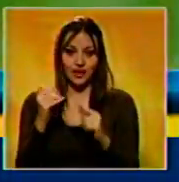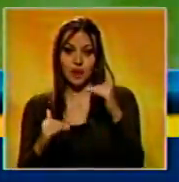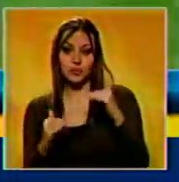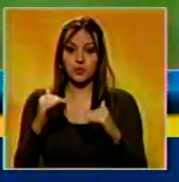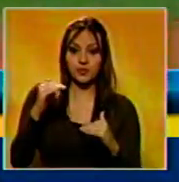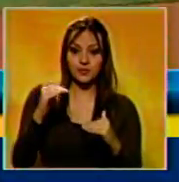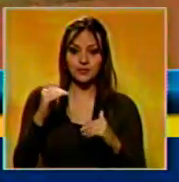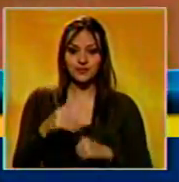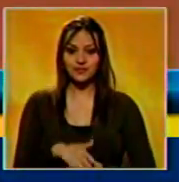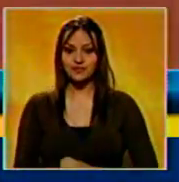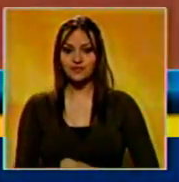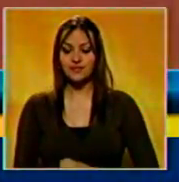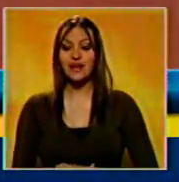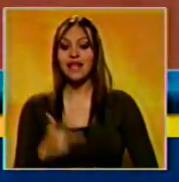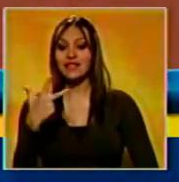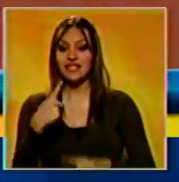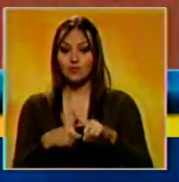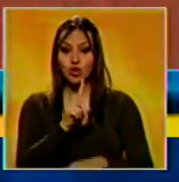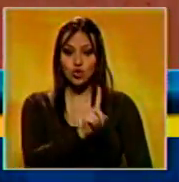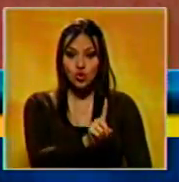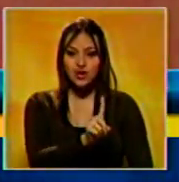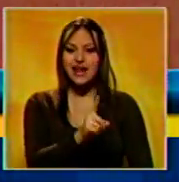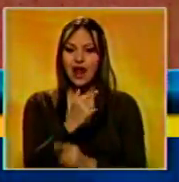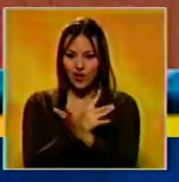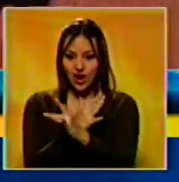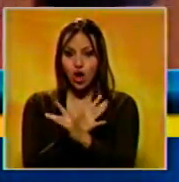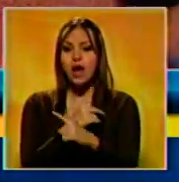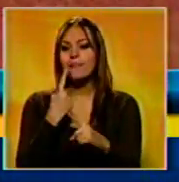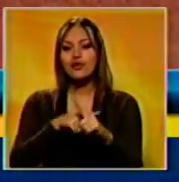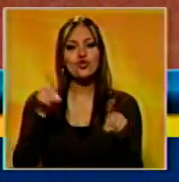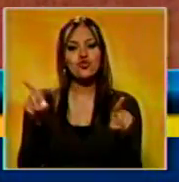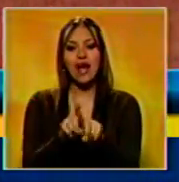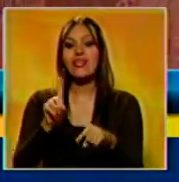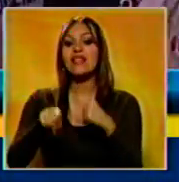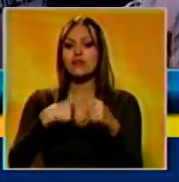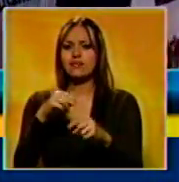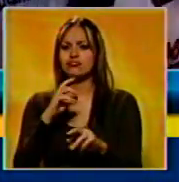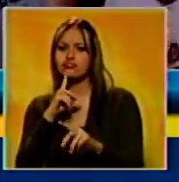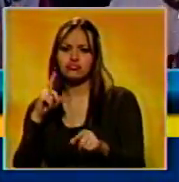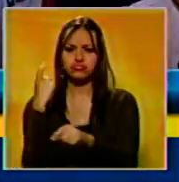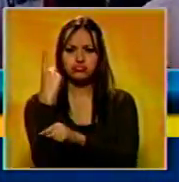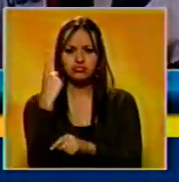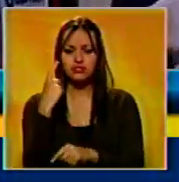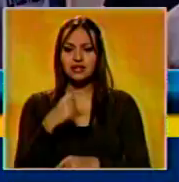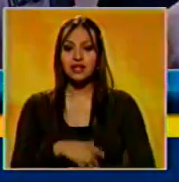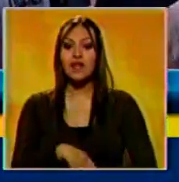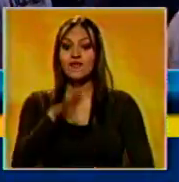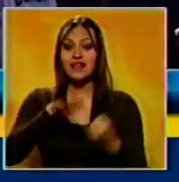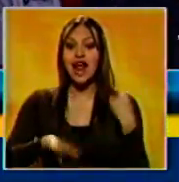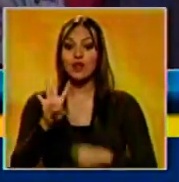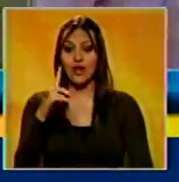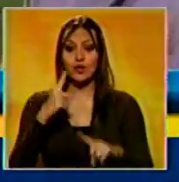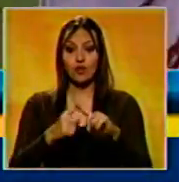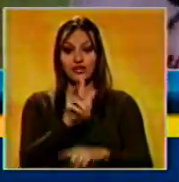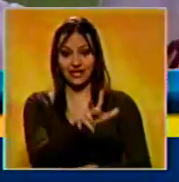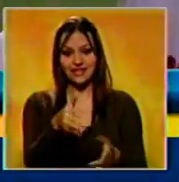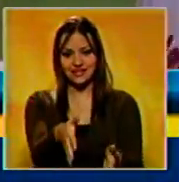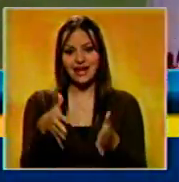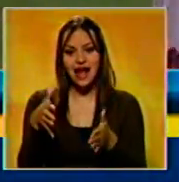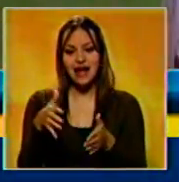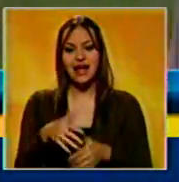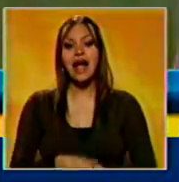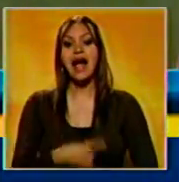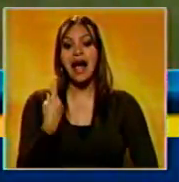los mellizos de Minnesota. 3-1 se ponía el encuentro. Sin embargo, los Tigres de Detroit reaccionaron. Terminaron imponiéndose 4-3, eso gracias